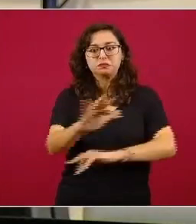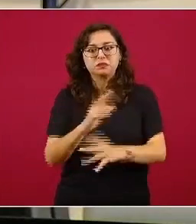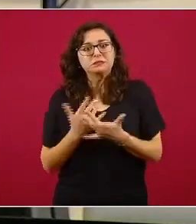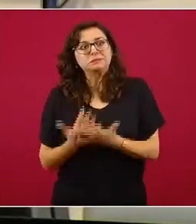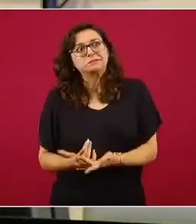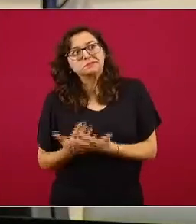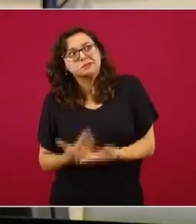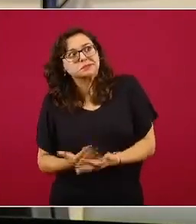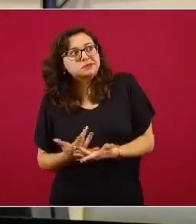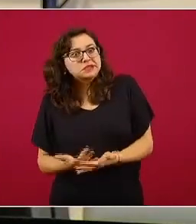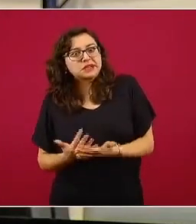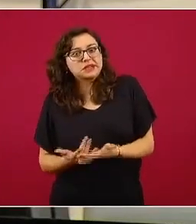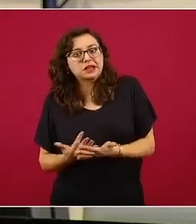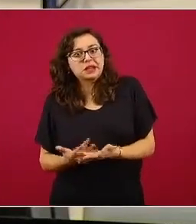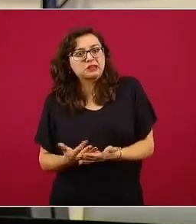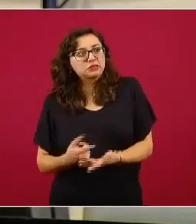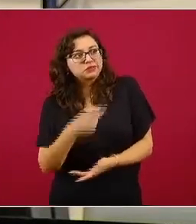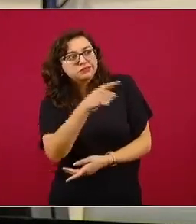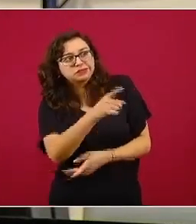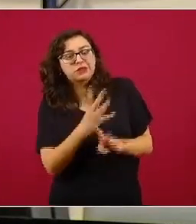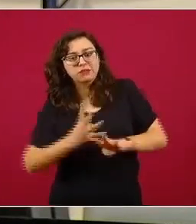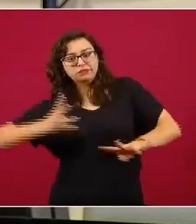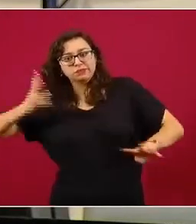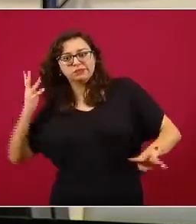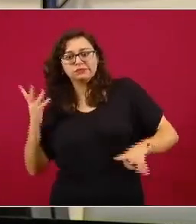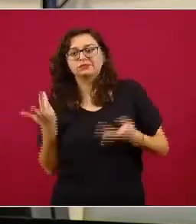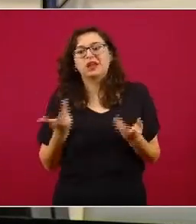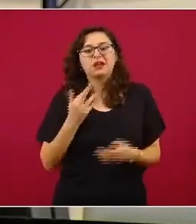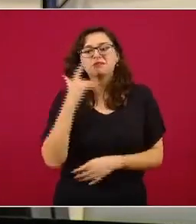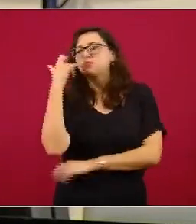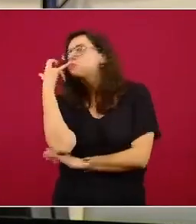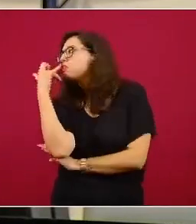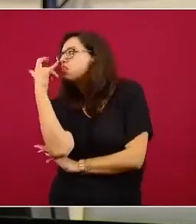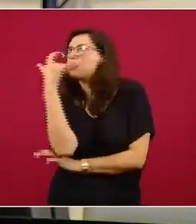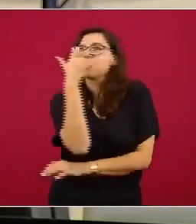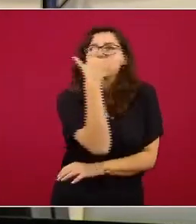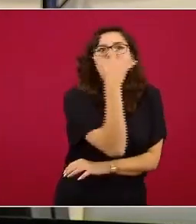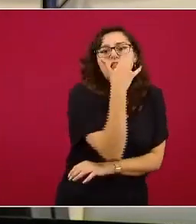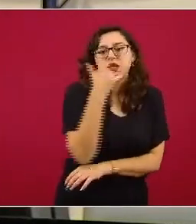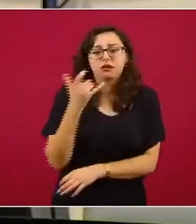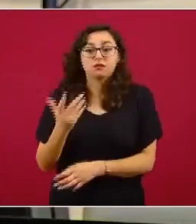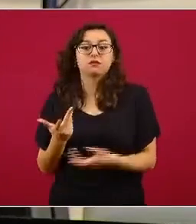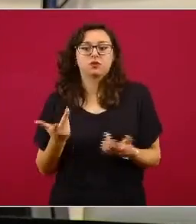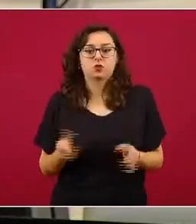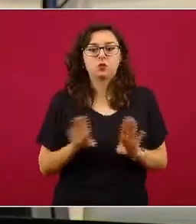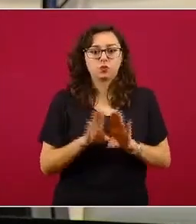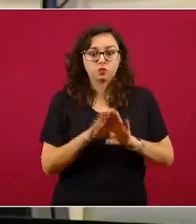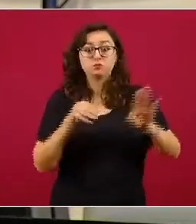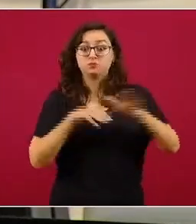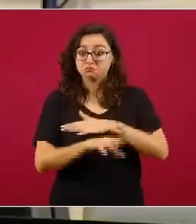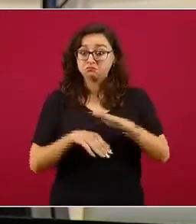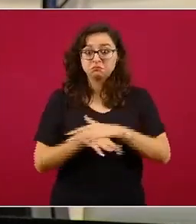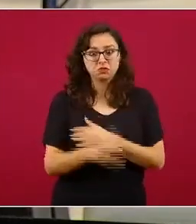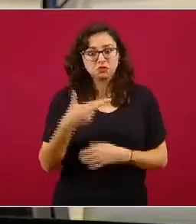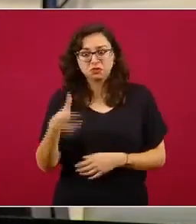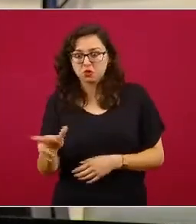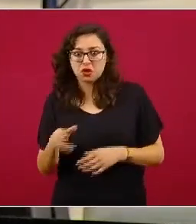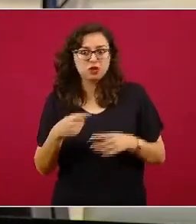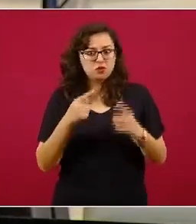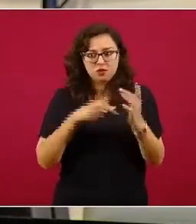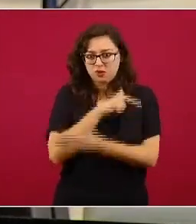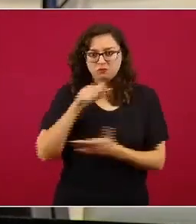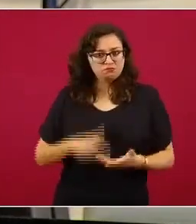hemos visto que todos son muy respetuosos de esos protocolos, tanto la cantidad de gente que puede entrar en un restaurante, una fonda o